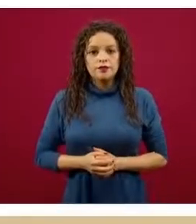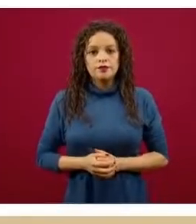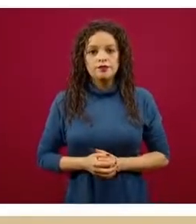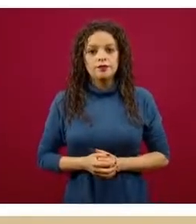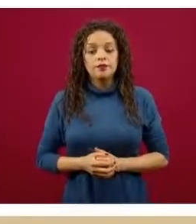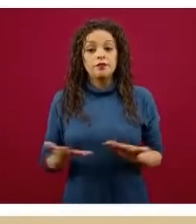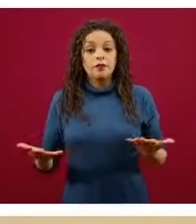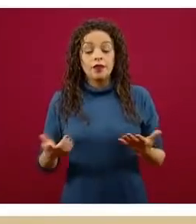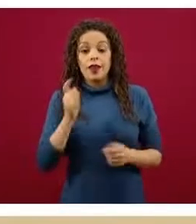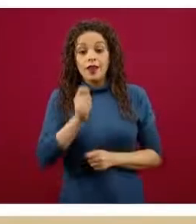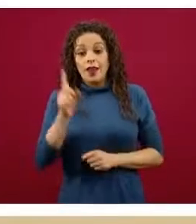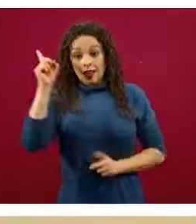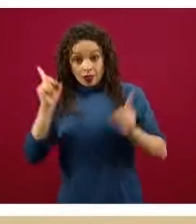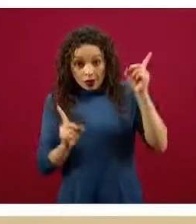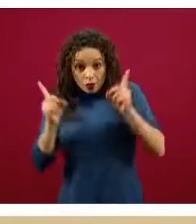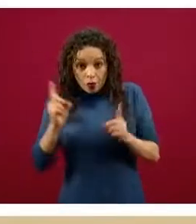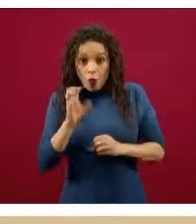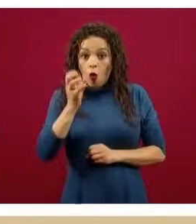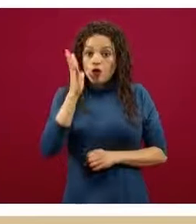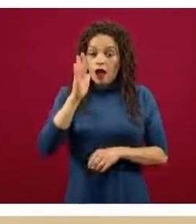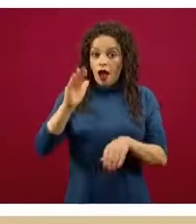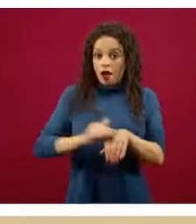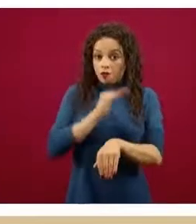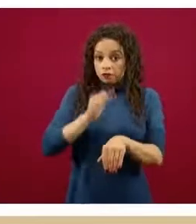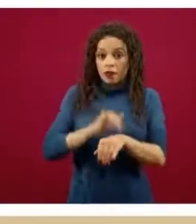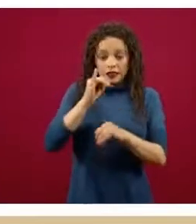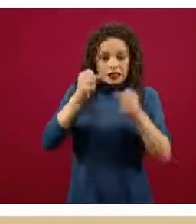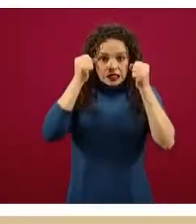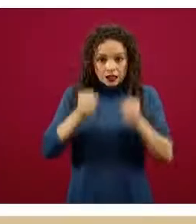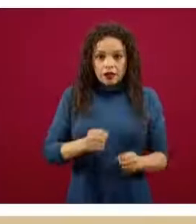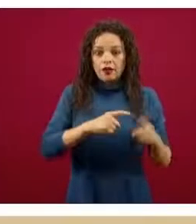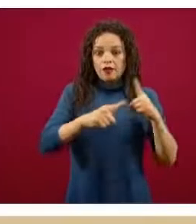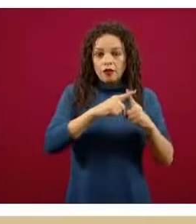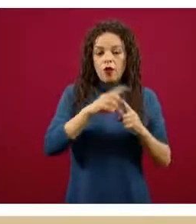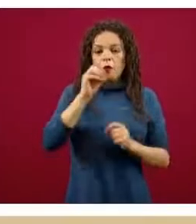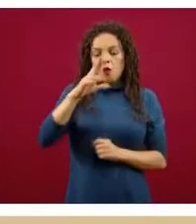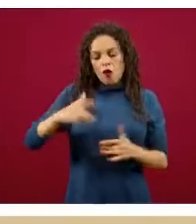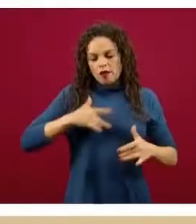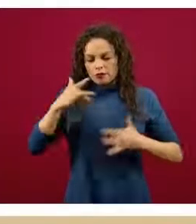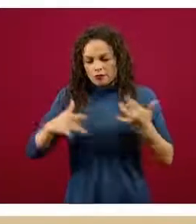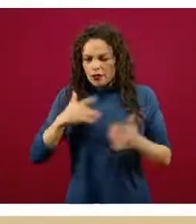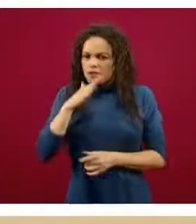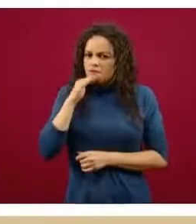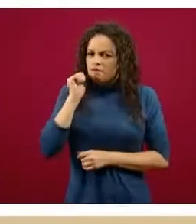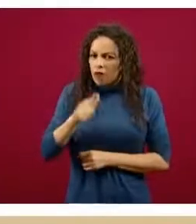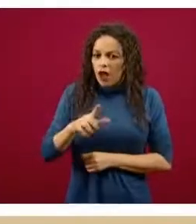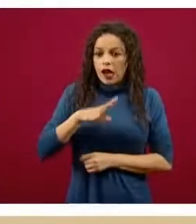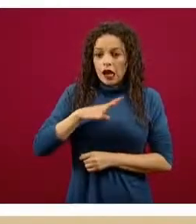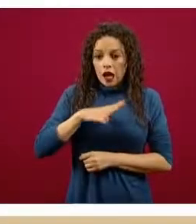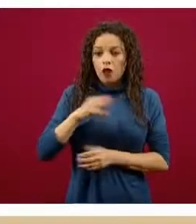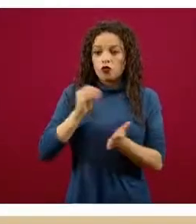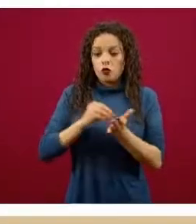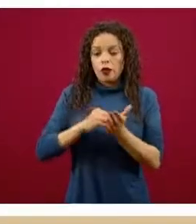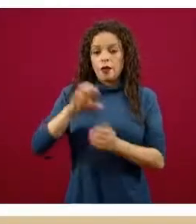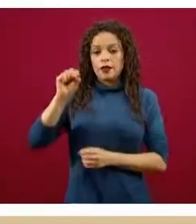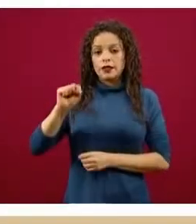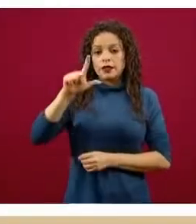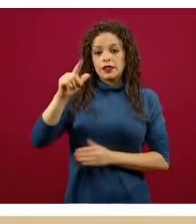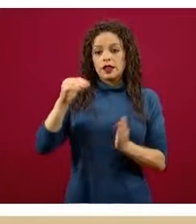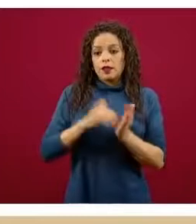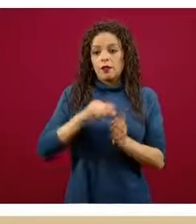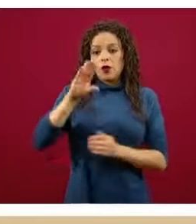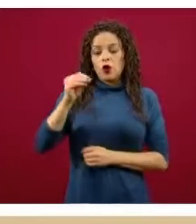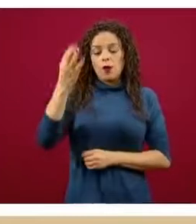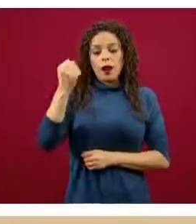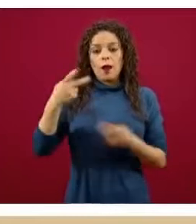Sobre sospechosos y confirmados por fecha de inicio de signos y síntomas, tenemos aún 67,099 personas en